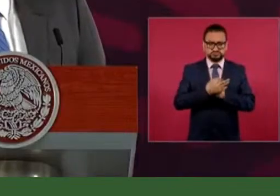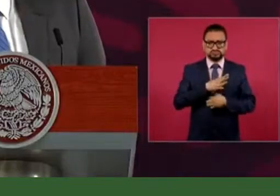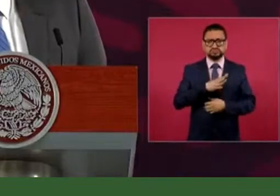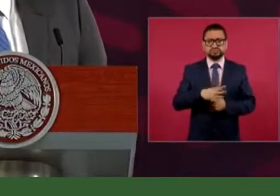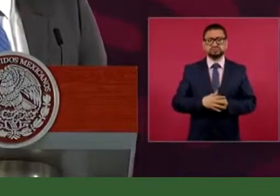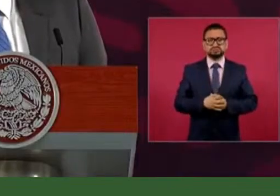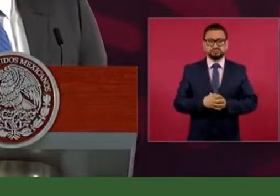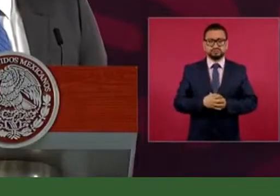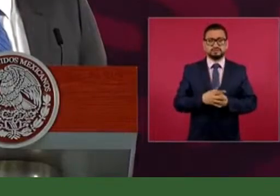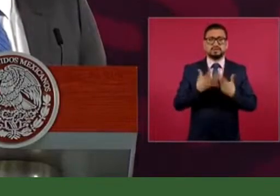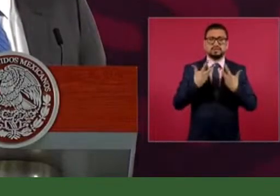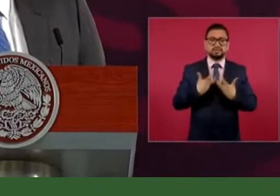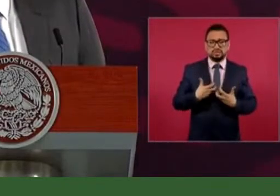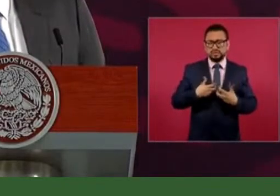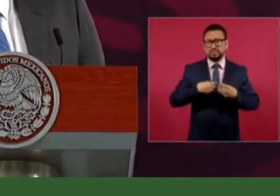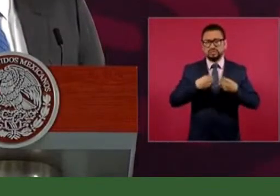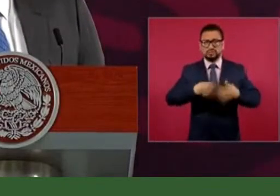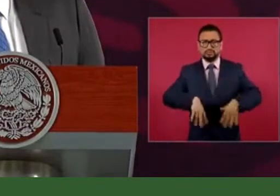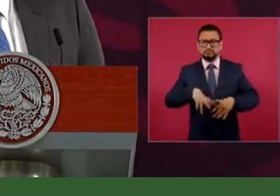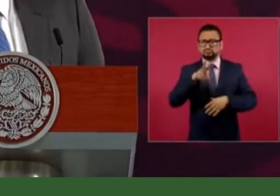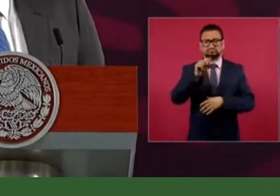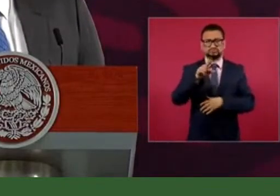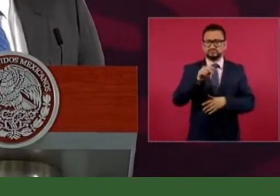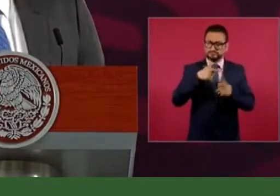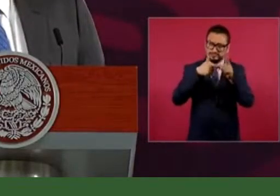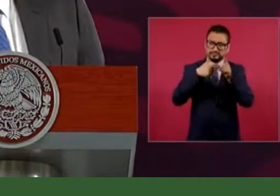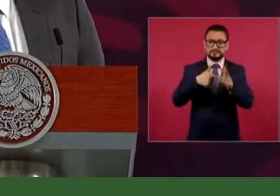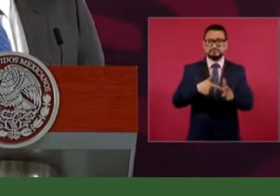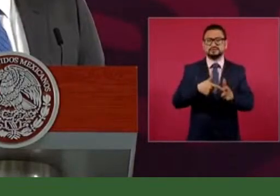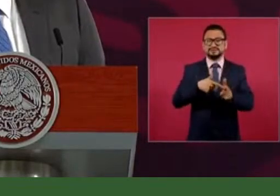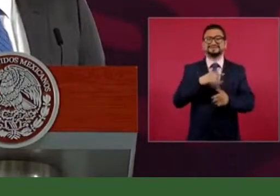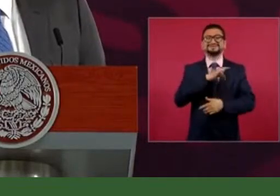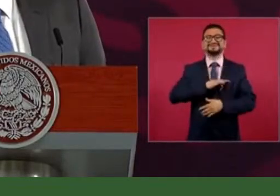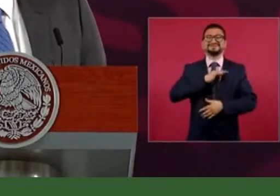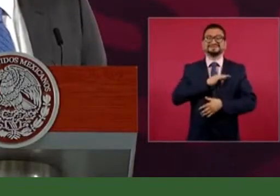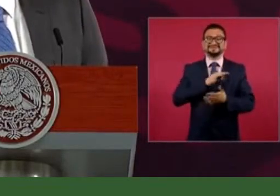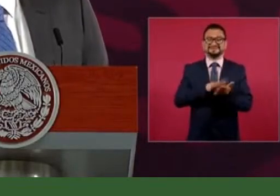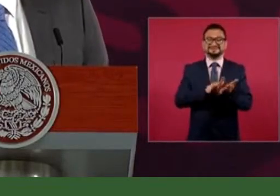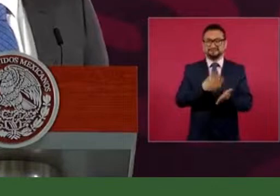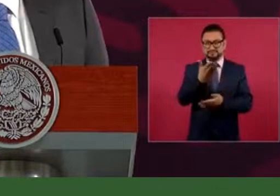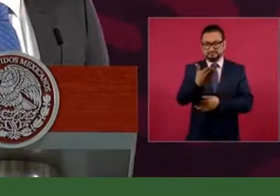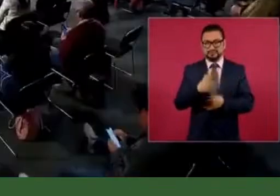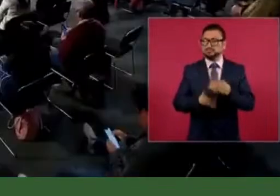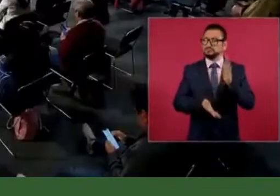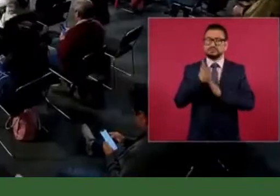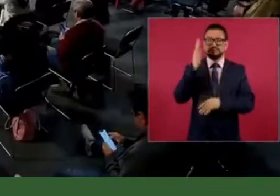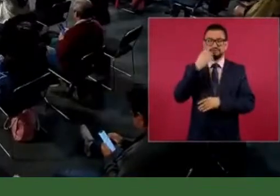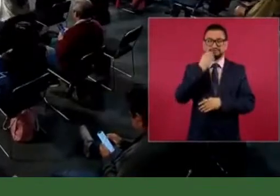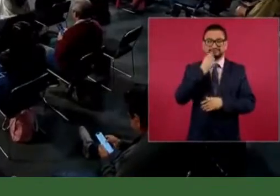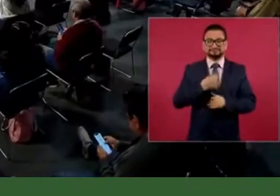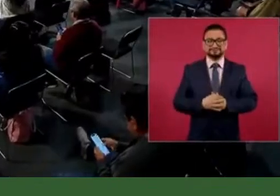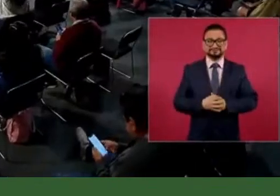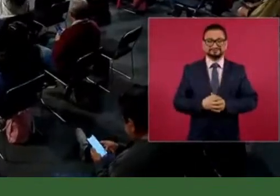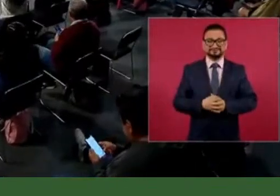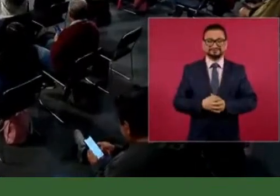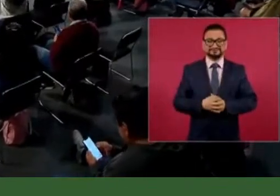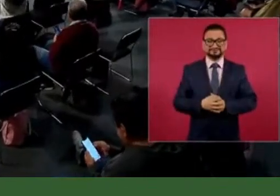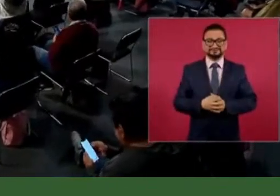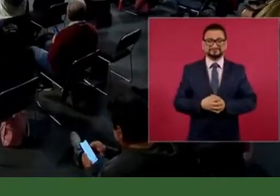No hay que darse por vencidos. Y muchas felicidades a ti. Y vámonos a desayunar.